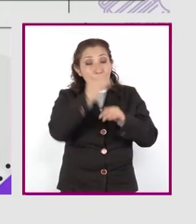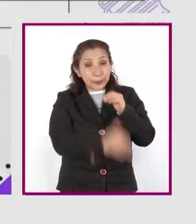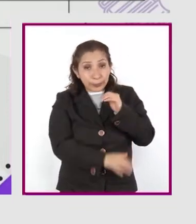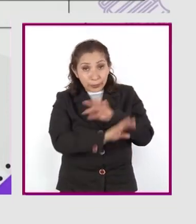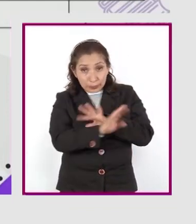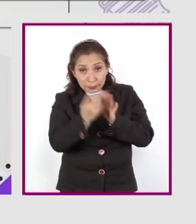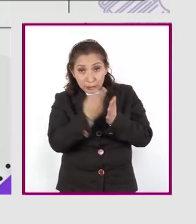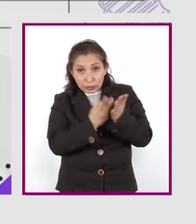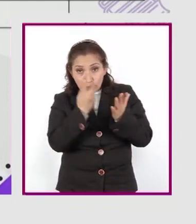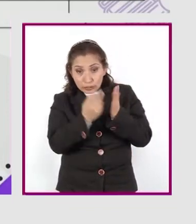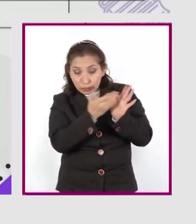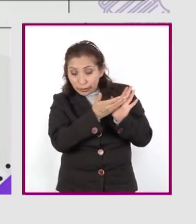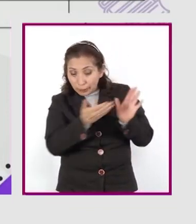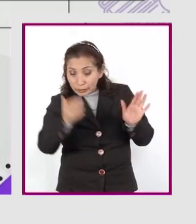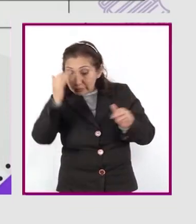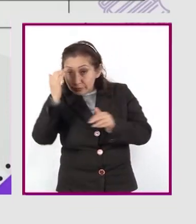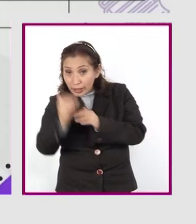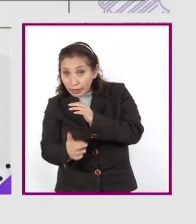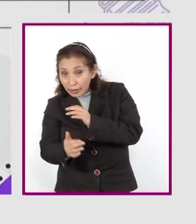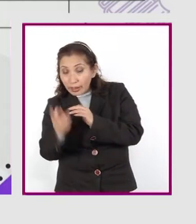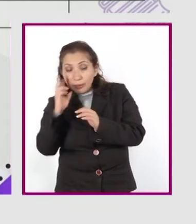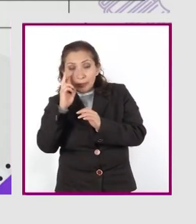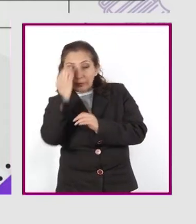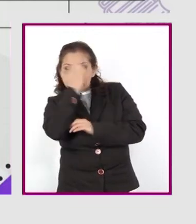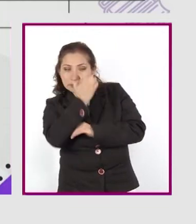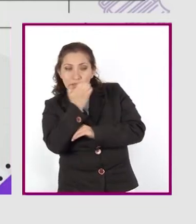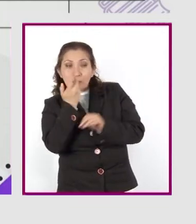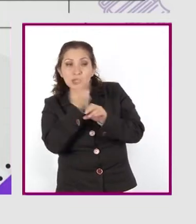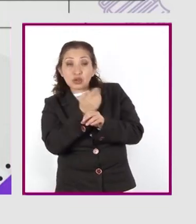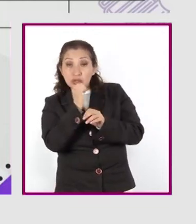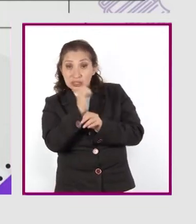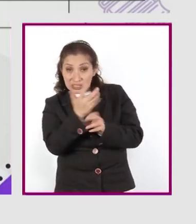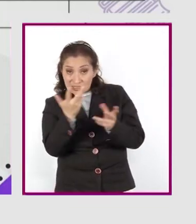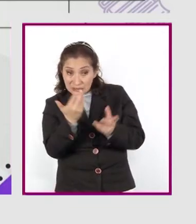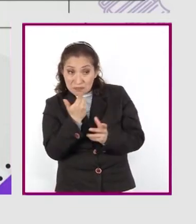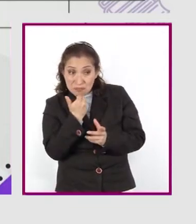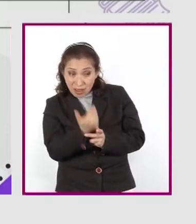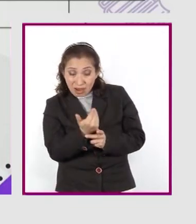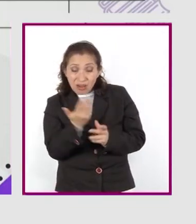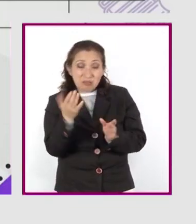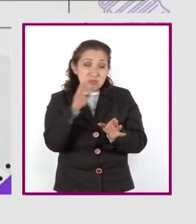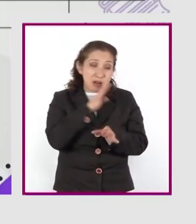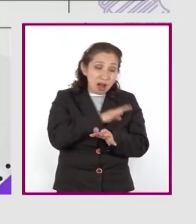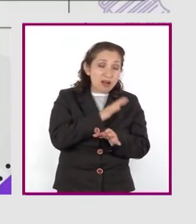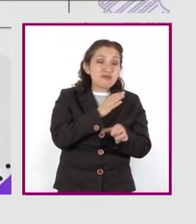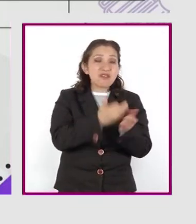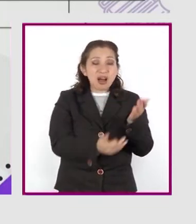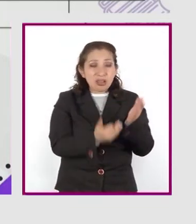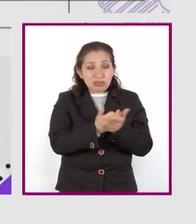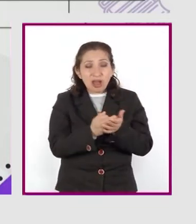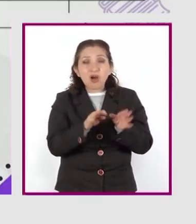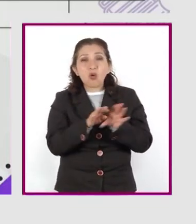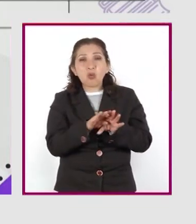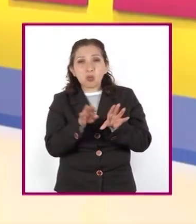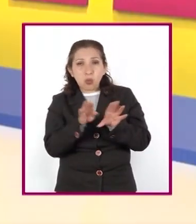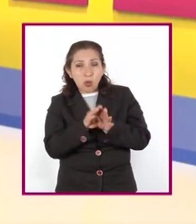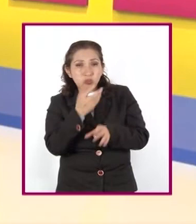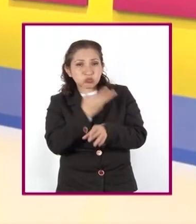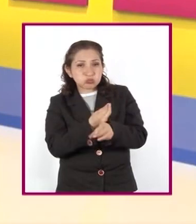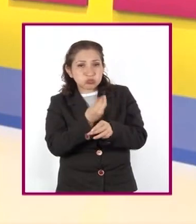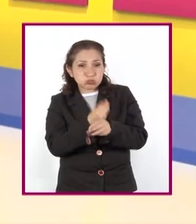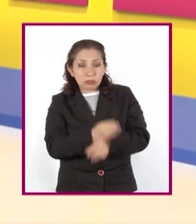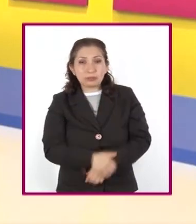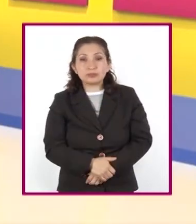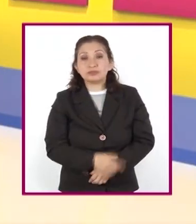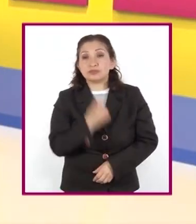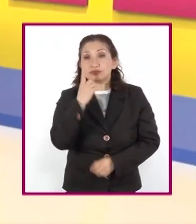Este paso permite determinar los avances y logros que se han obtenido con la puesta en marcha del proyecto.